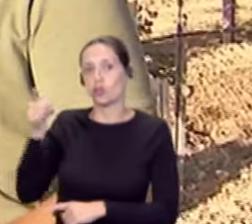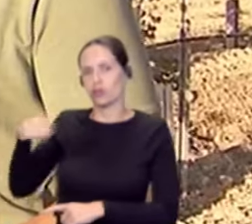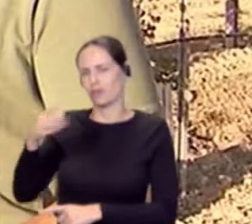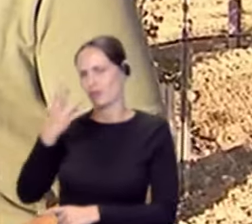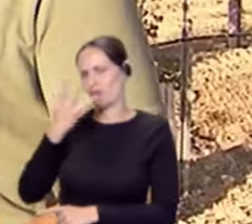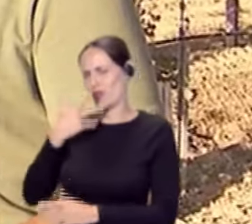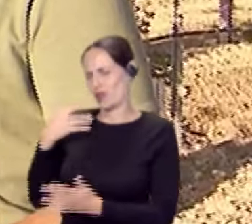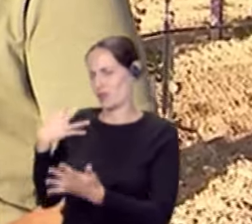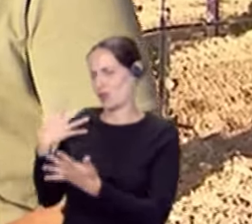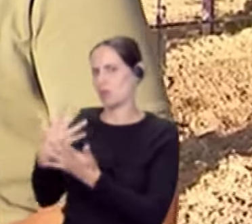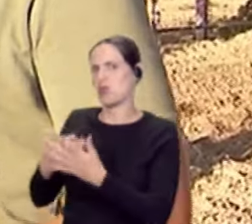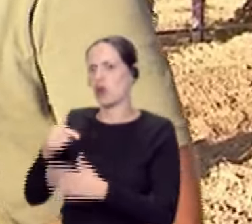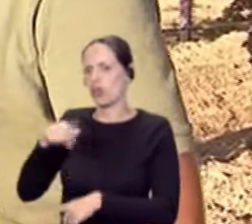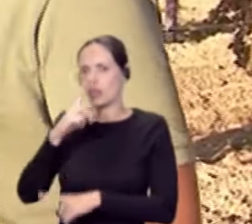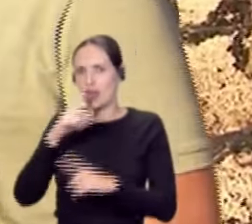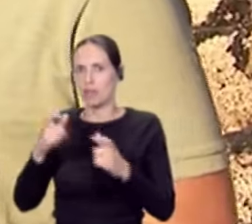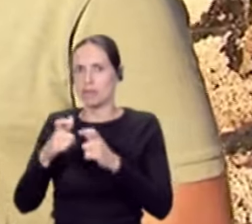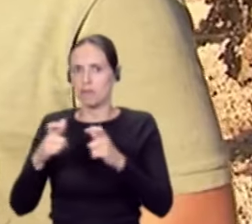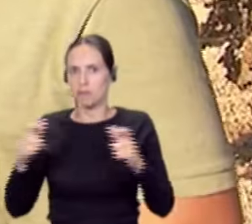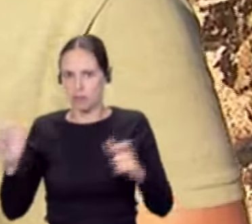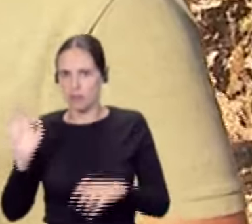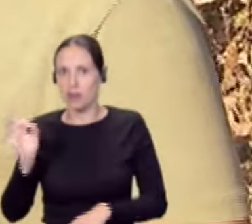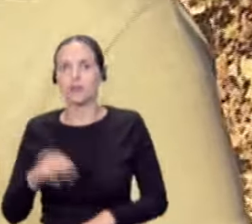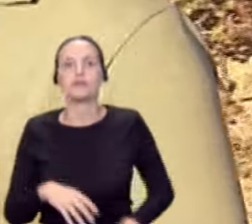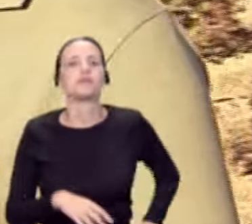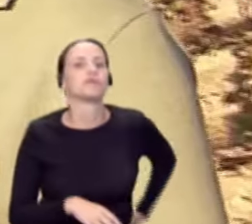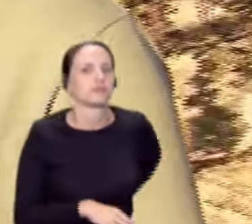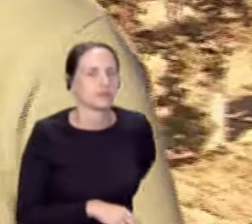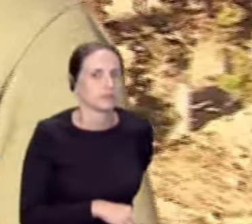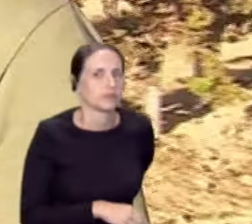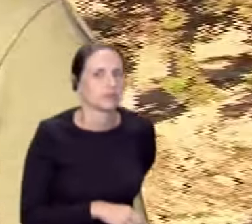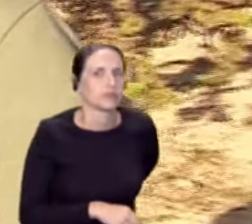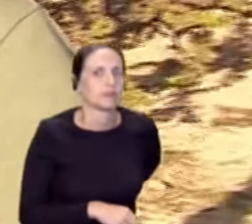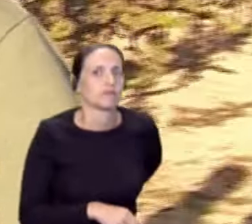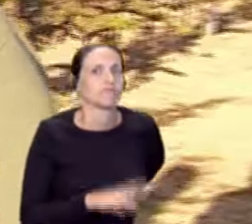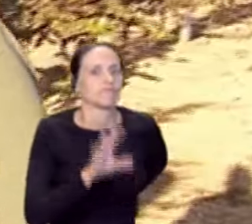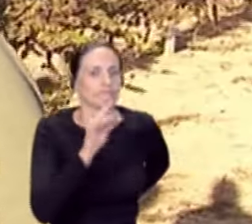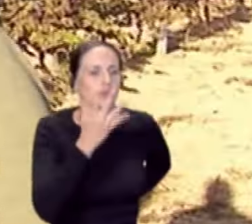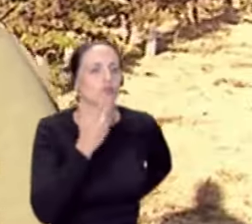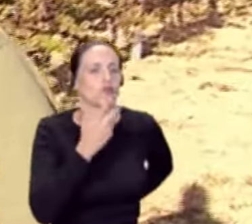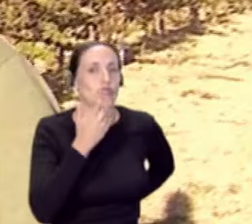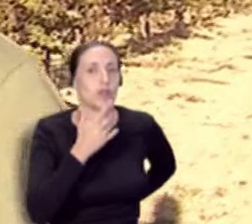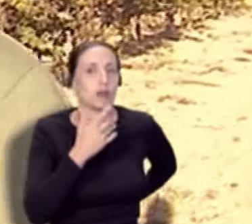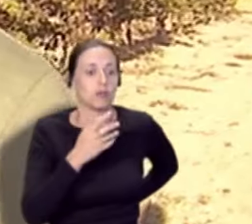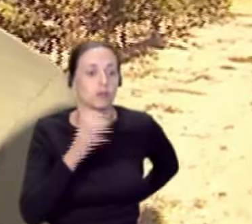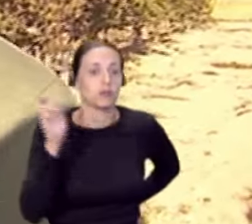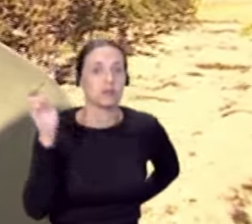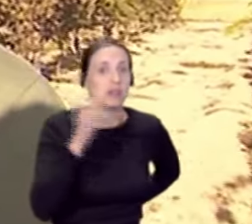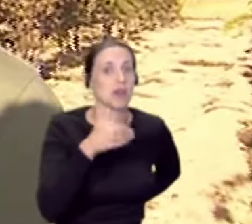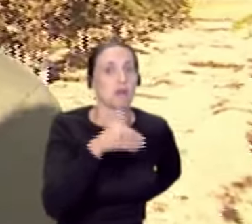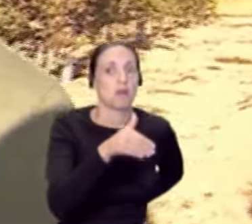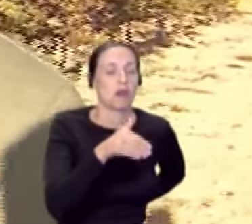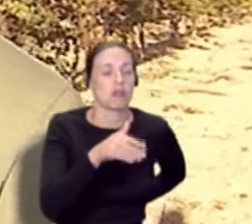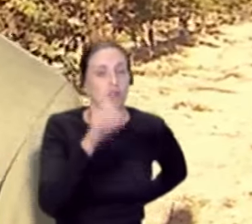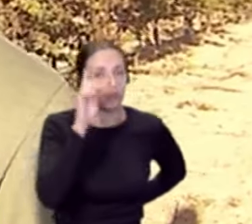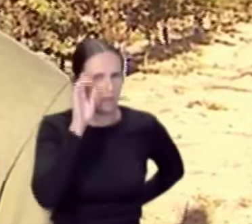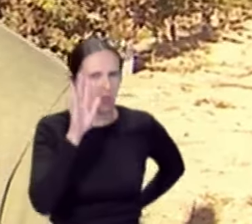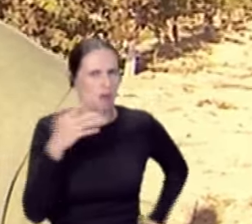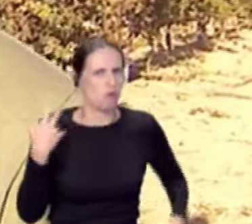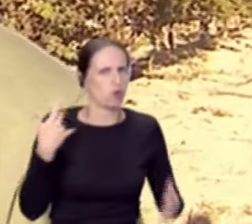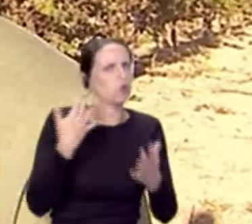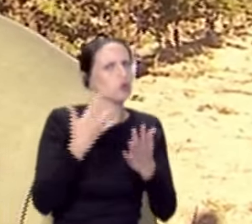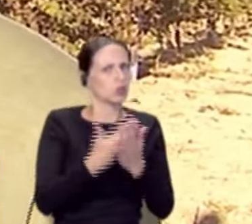se ha multiplicado, ¿no? Sí, ya lo conocemos, ya lleva, no sé cuándo ha llegado, pero lleva tiempo aquí. Y la preocupación ha